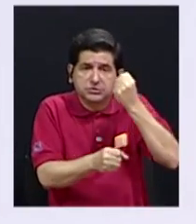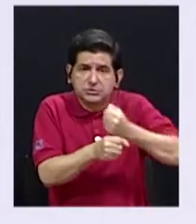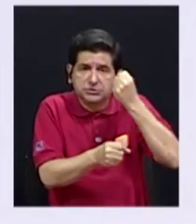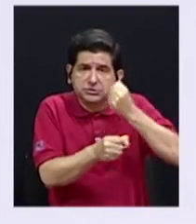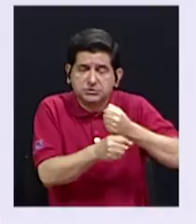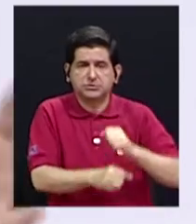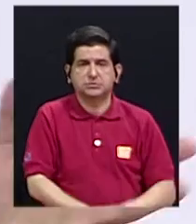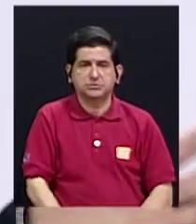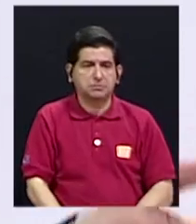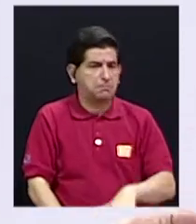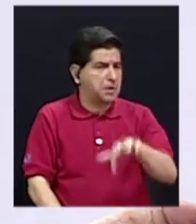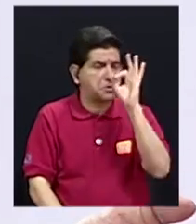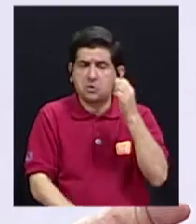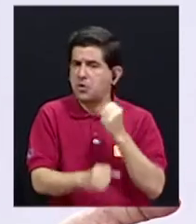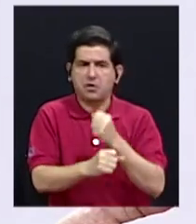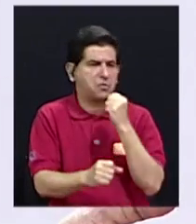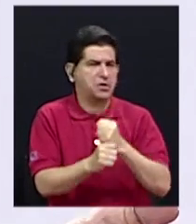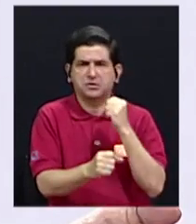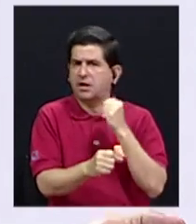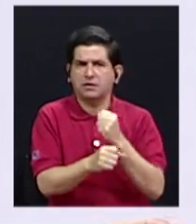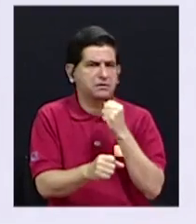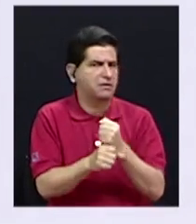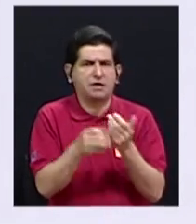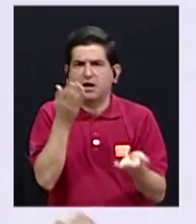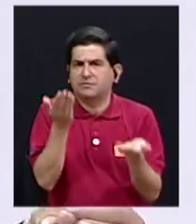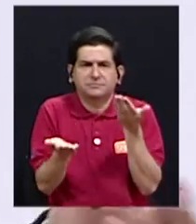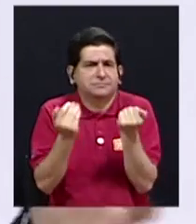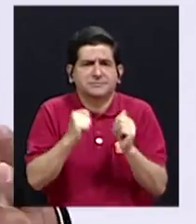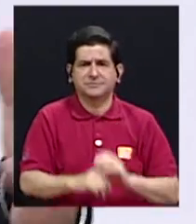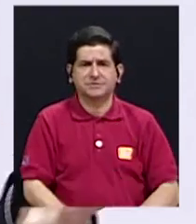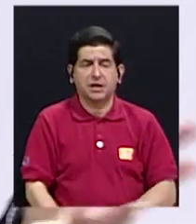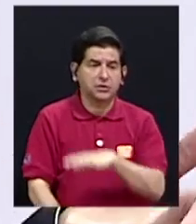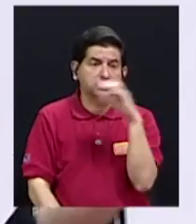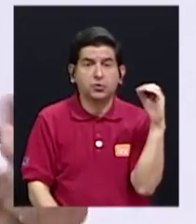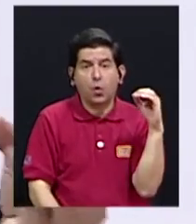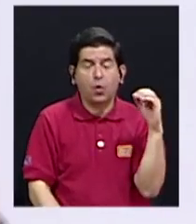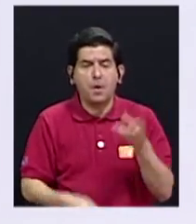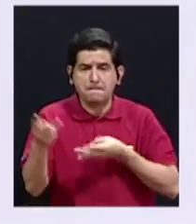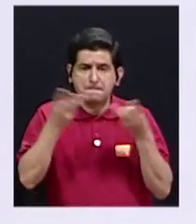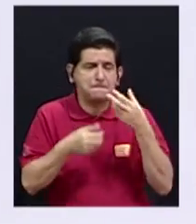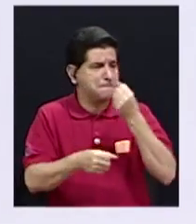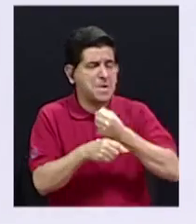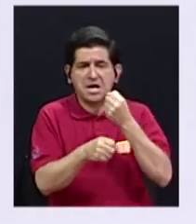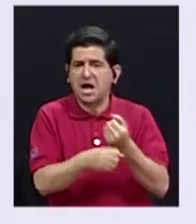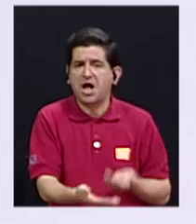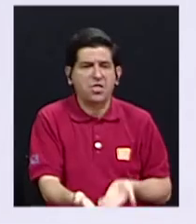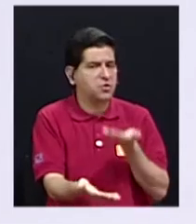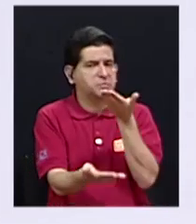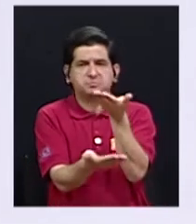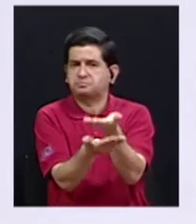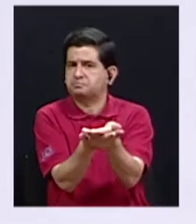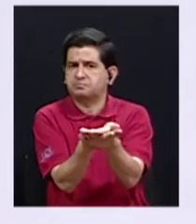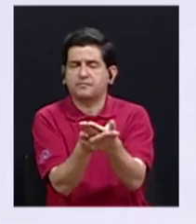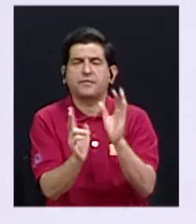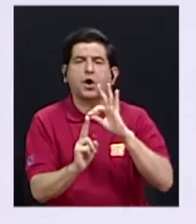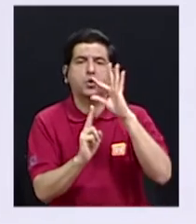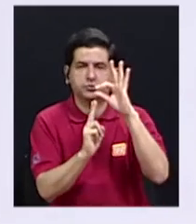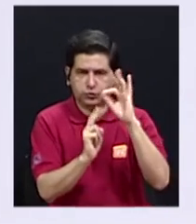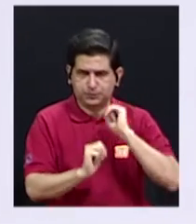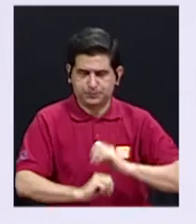no encuentran un trabajo más bien el mercado laboral no les ofrece una